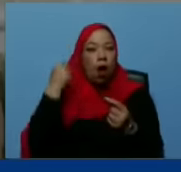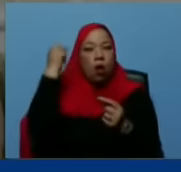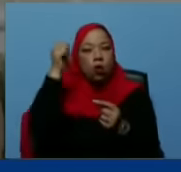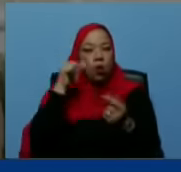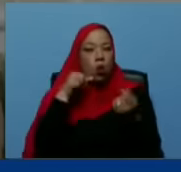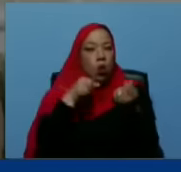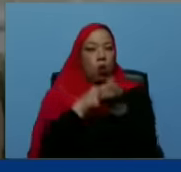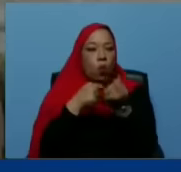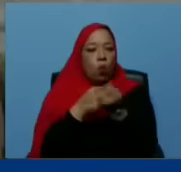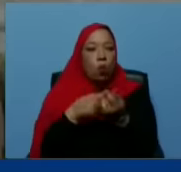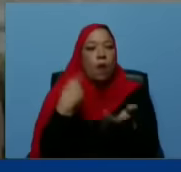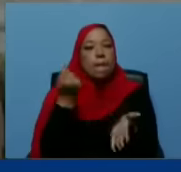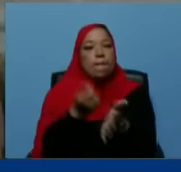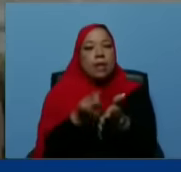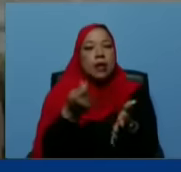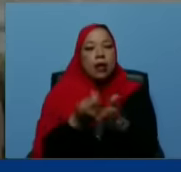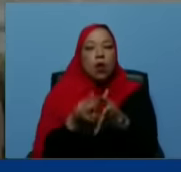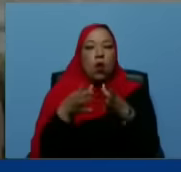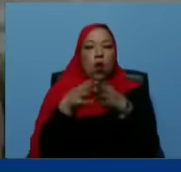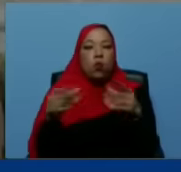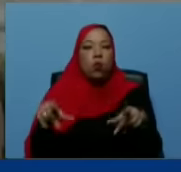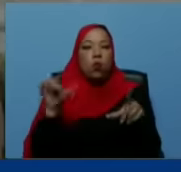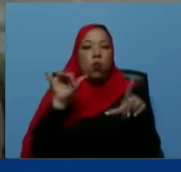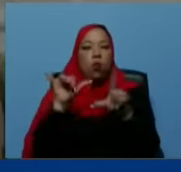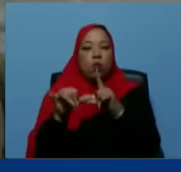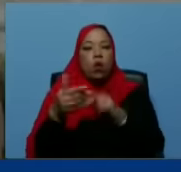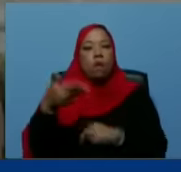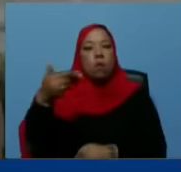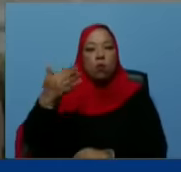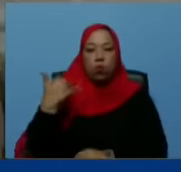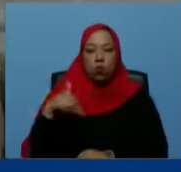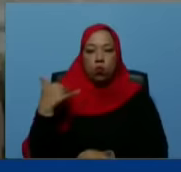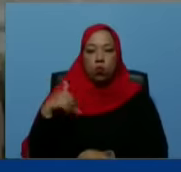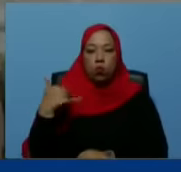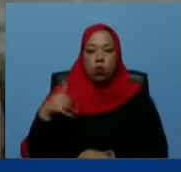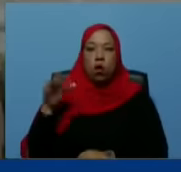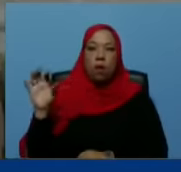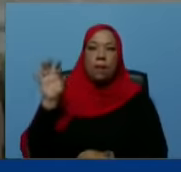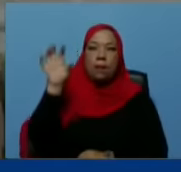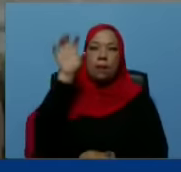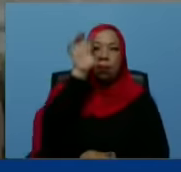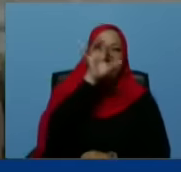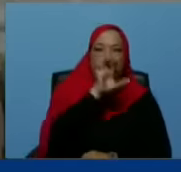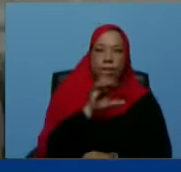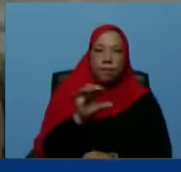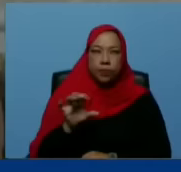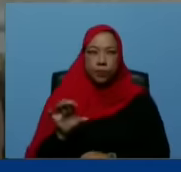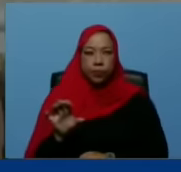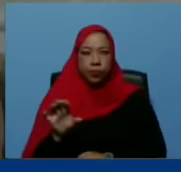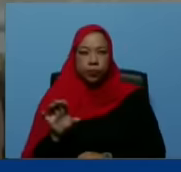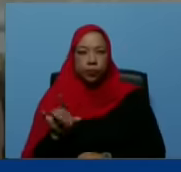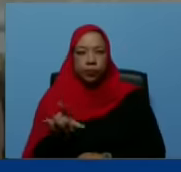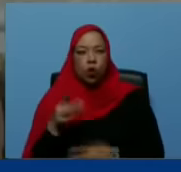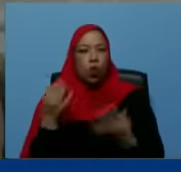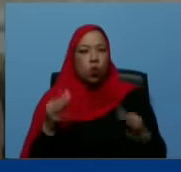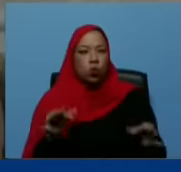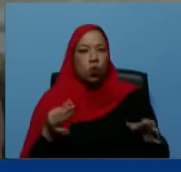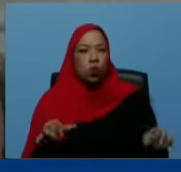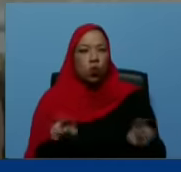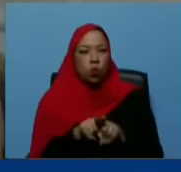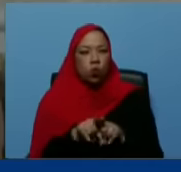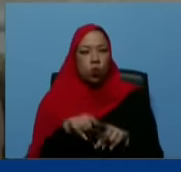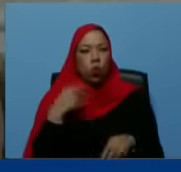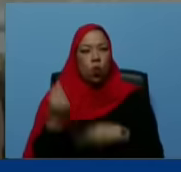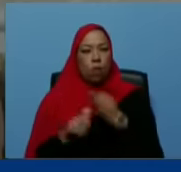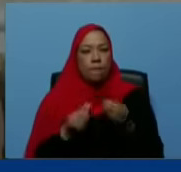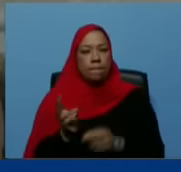y compró a todos los influencers importantes de Argentina y varios del exterior. ¿Les parece similar a lo que han